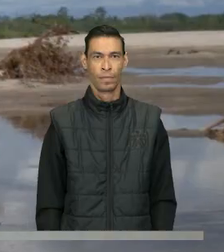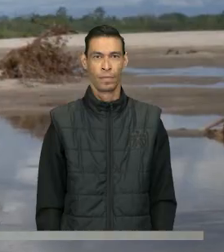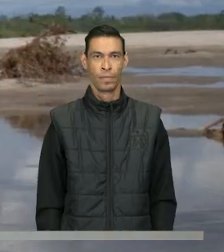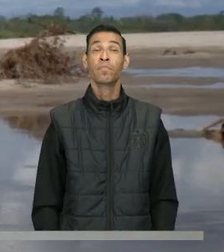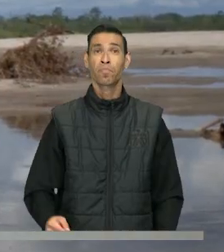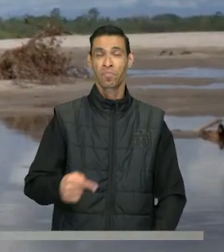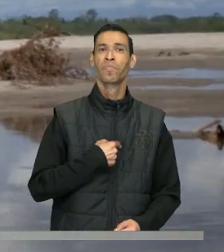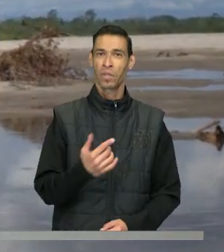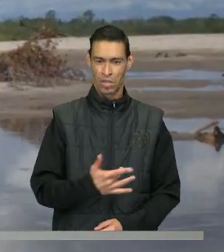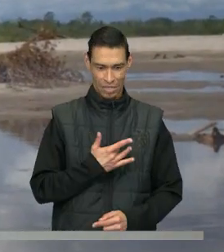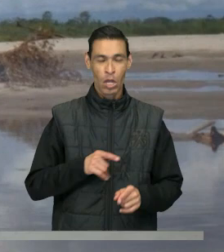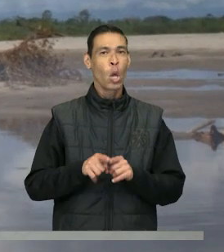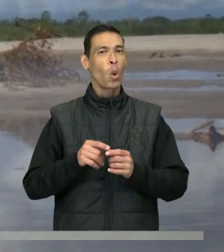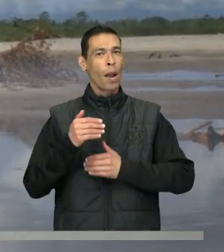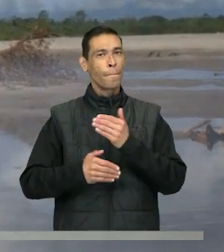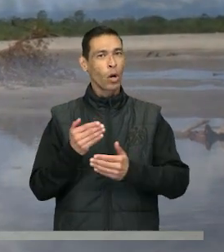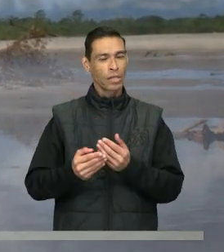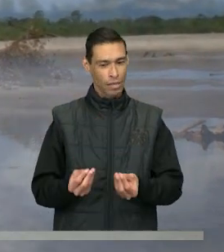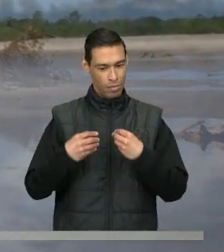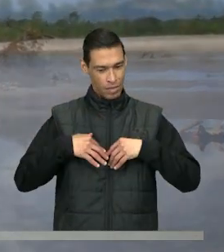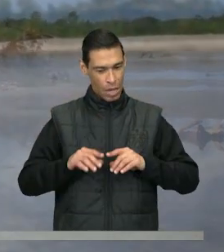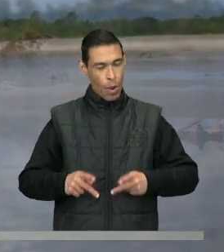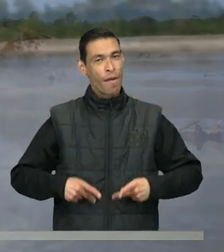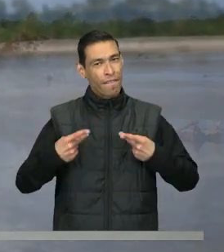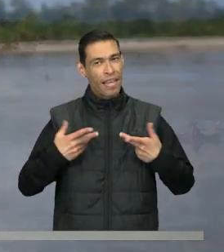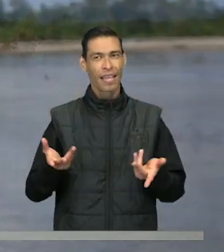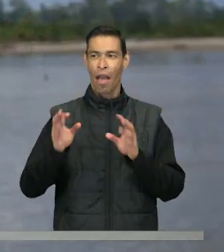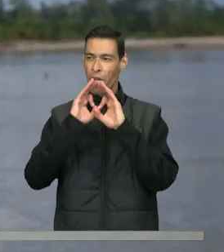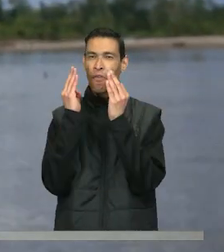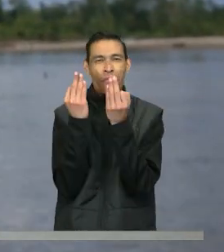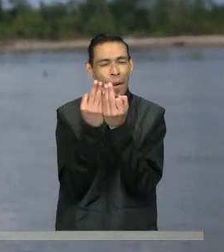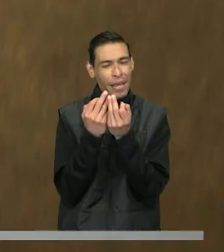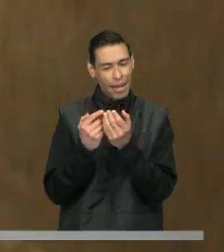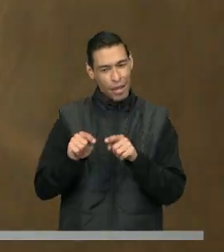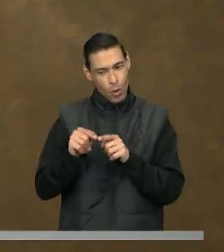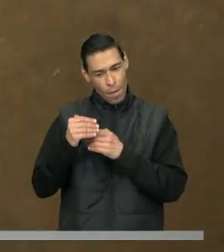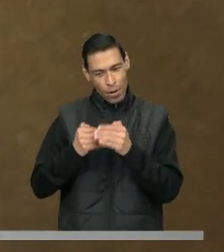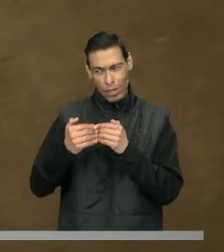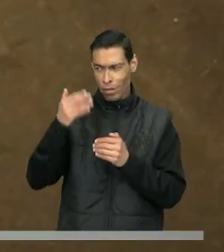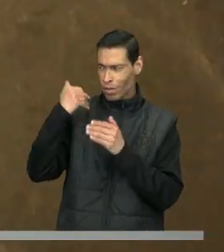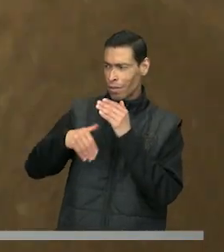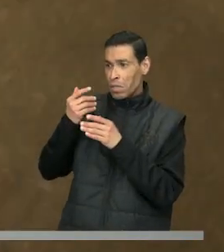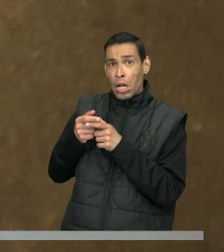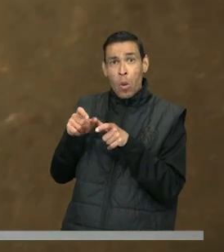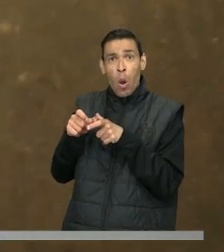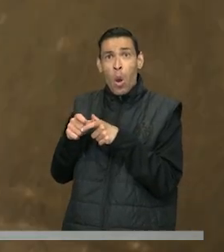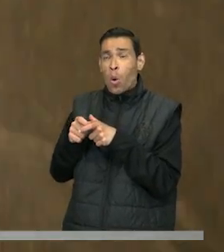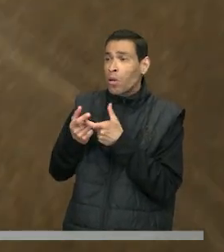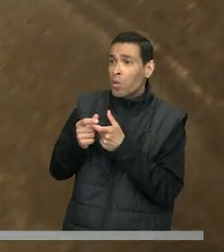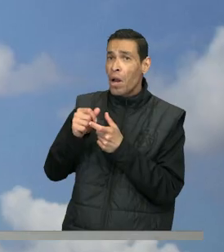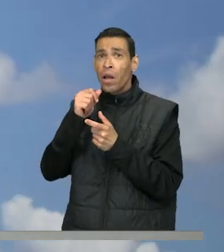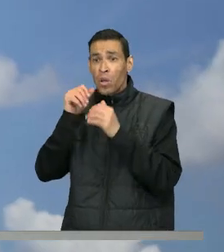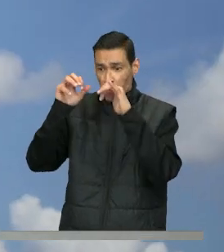así siento ese proceso que ha sido en mi vida, en mi familia, de iniciar de algo muy poquito, de una lluvia, de un